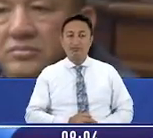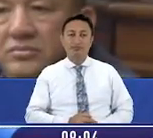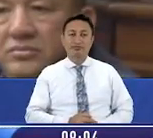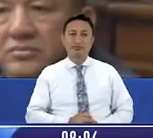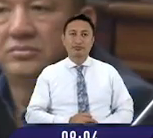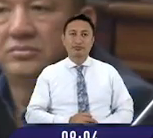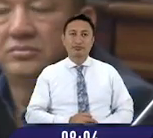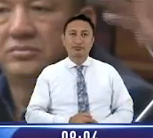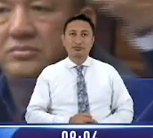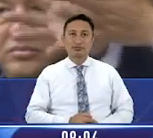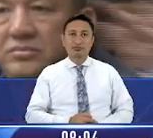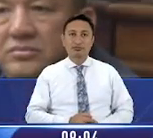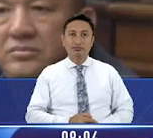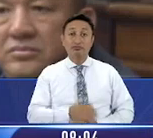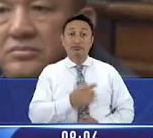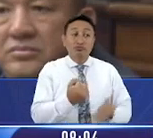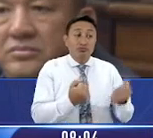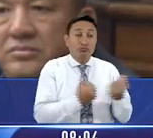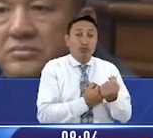favorecer